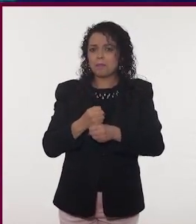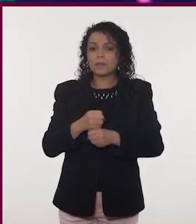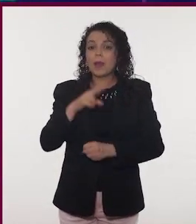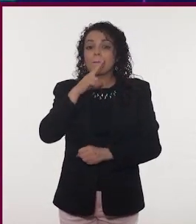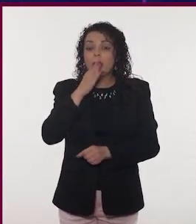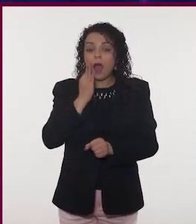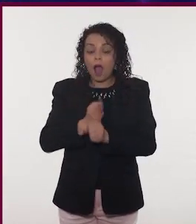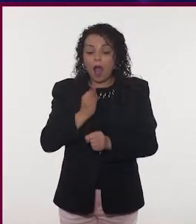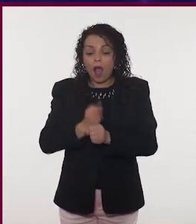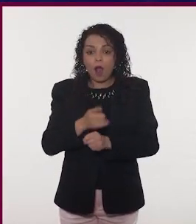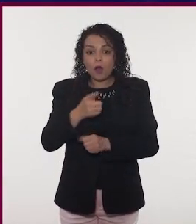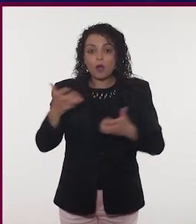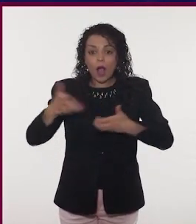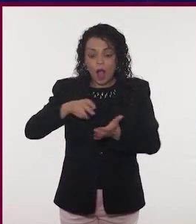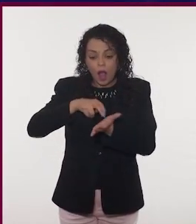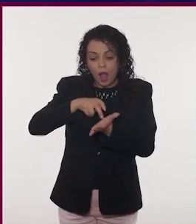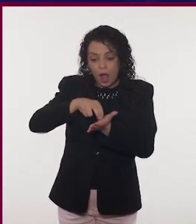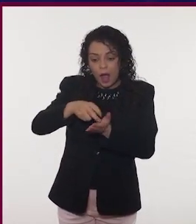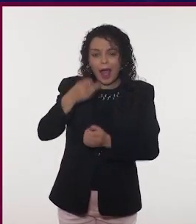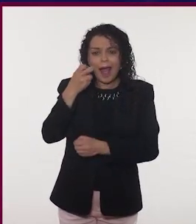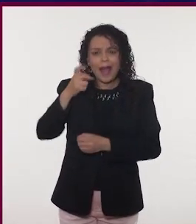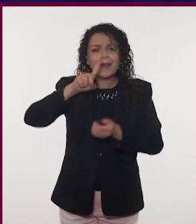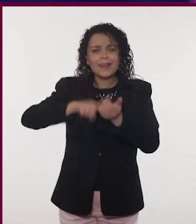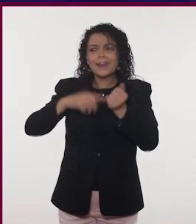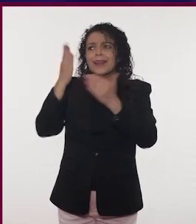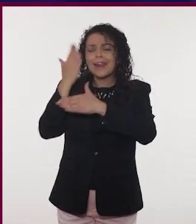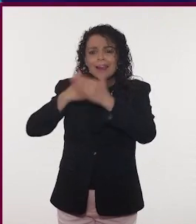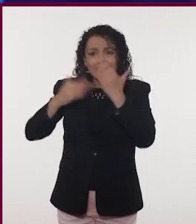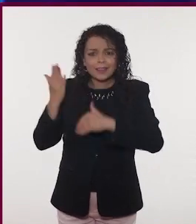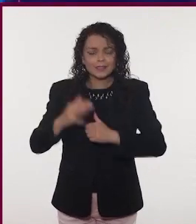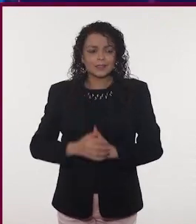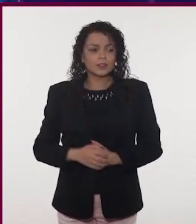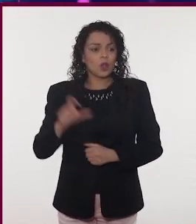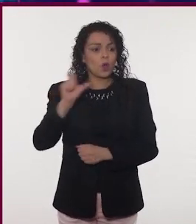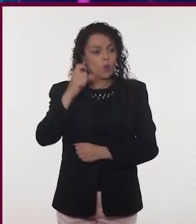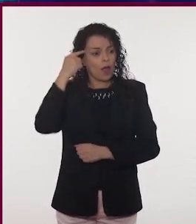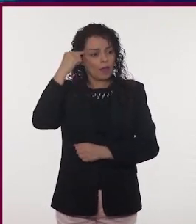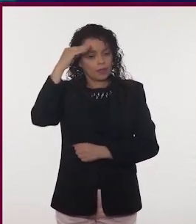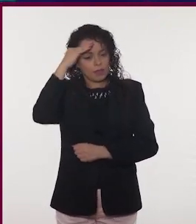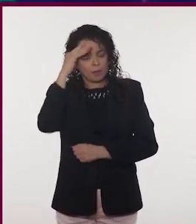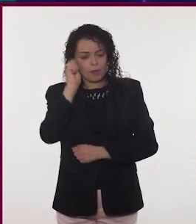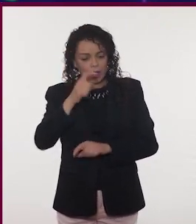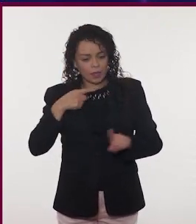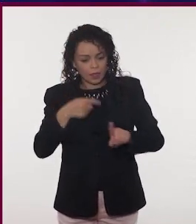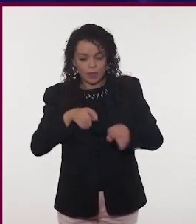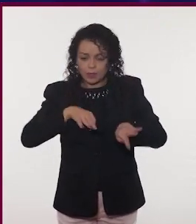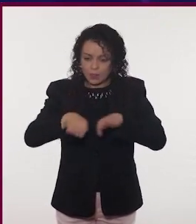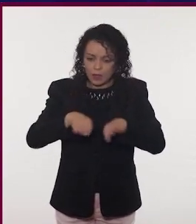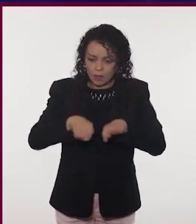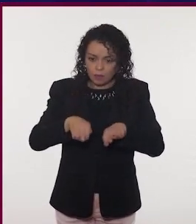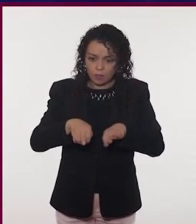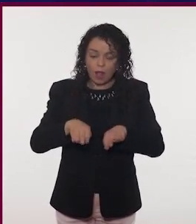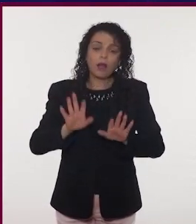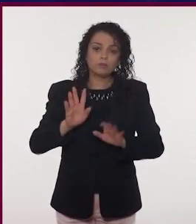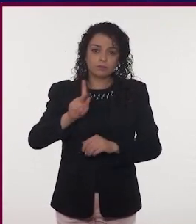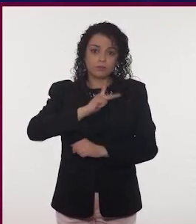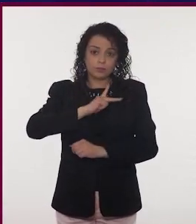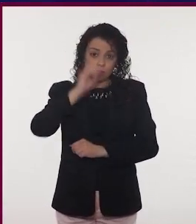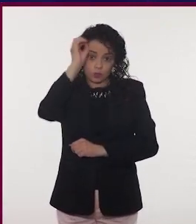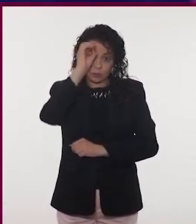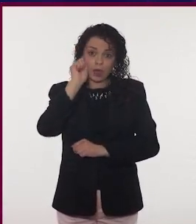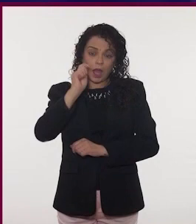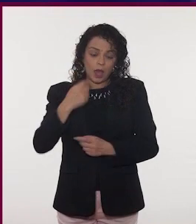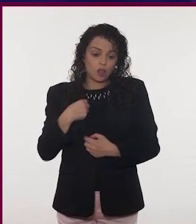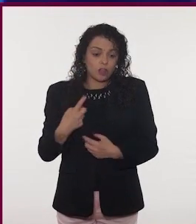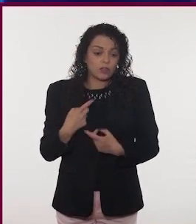el camino laboral, estamos hablando de dar. Yo no concibo